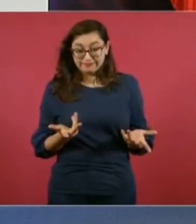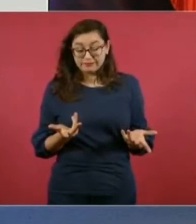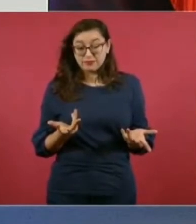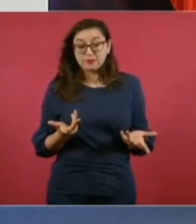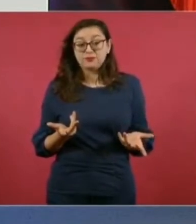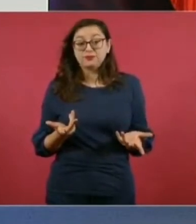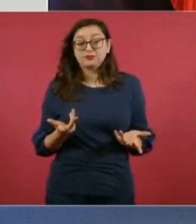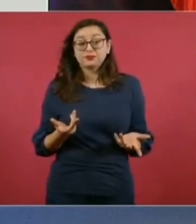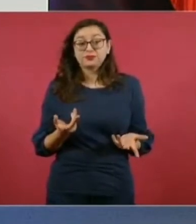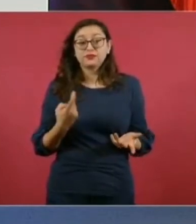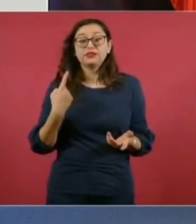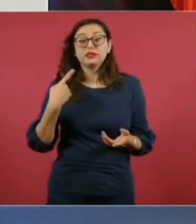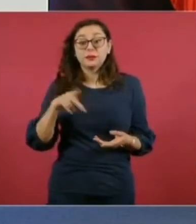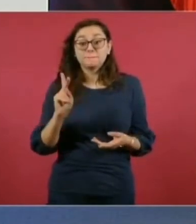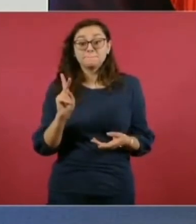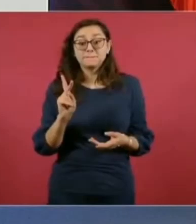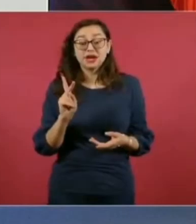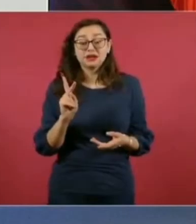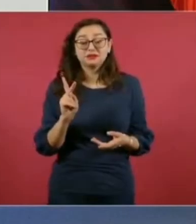Pero todo esto